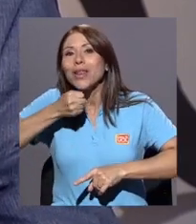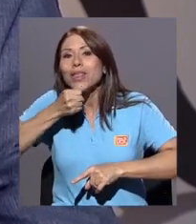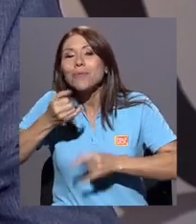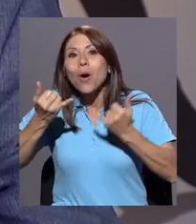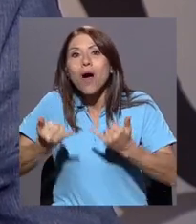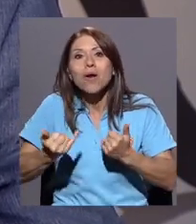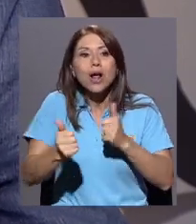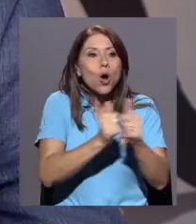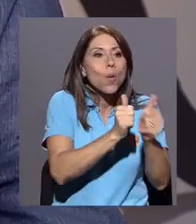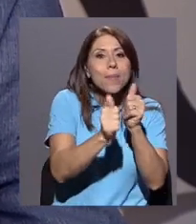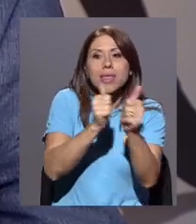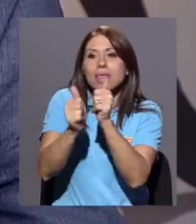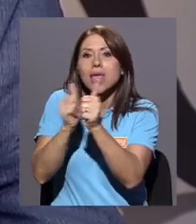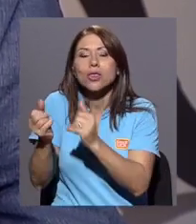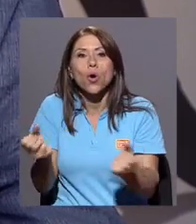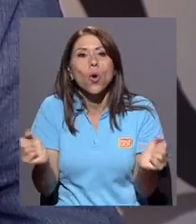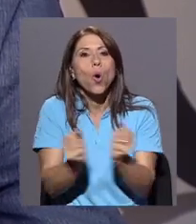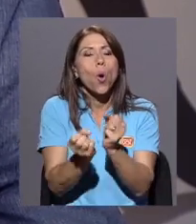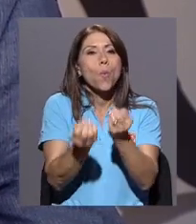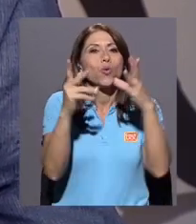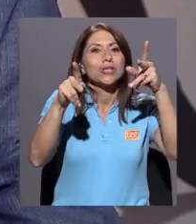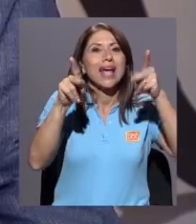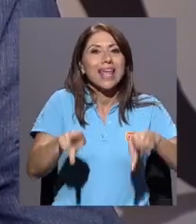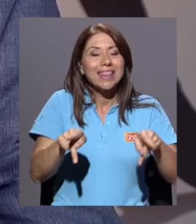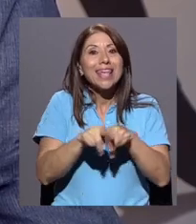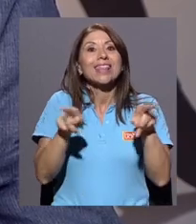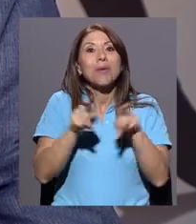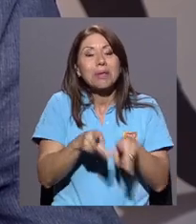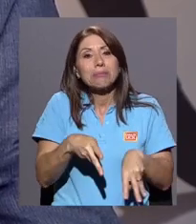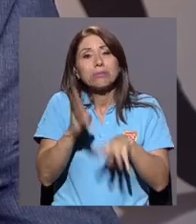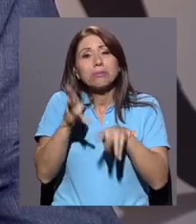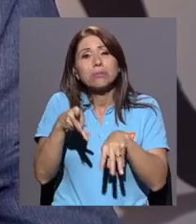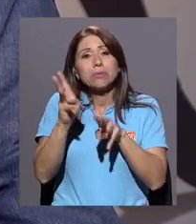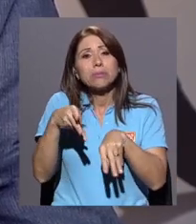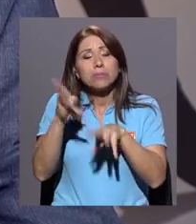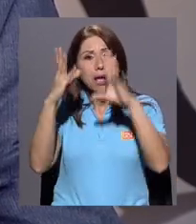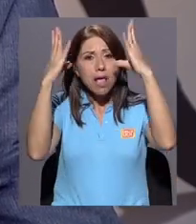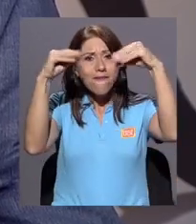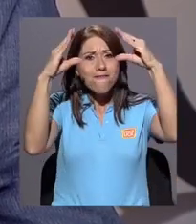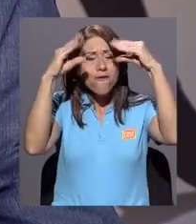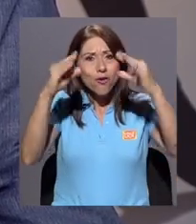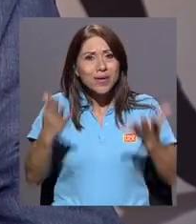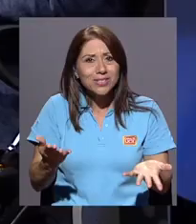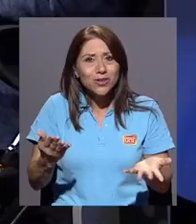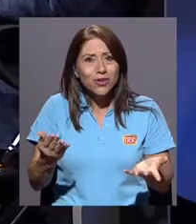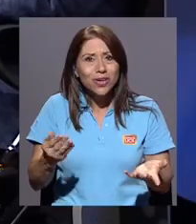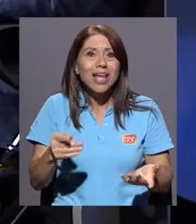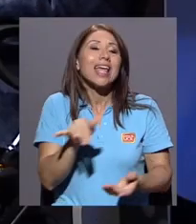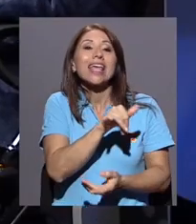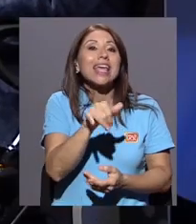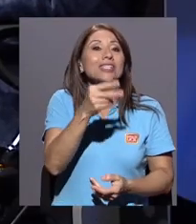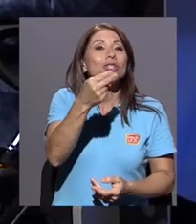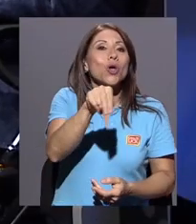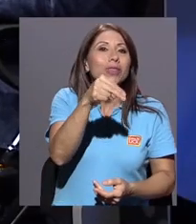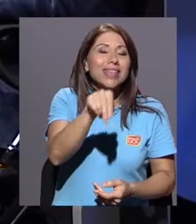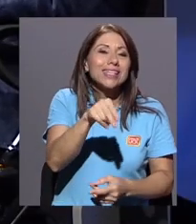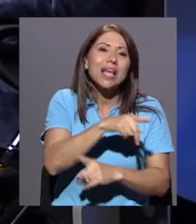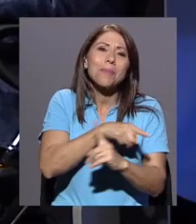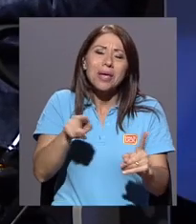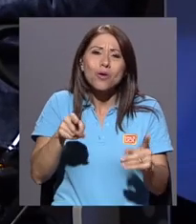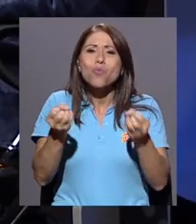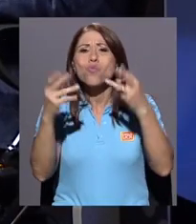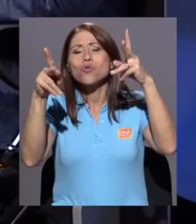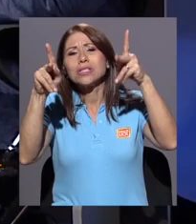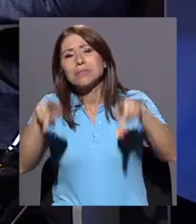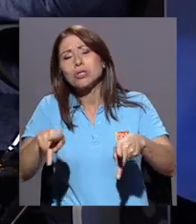de gente que está produciendo información, por más que no sea noticia en el sentido clásico, pero que es consumida como información